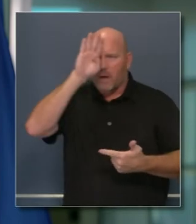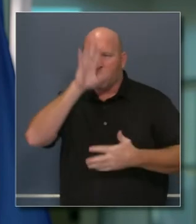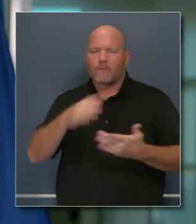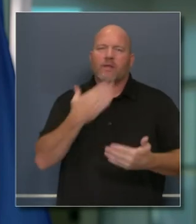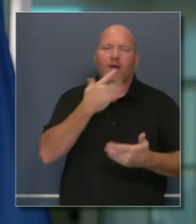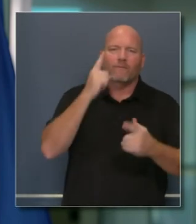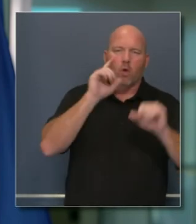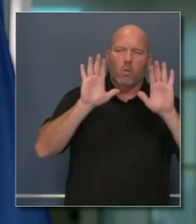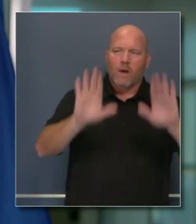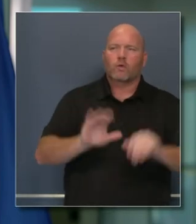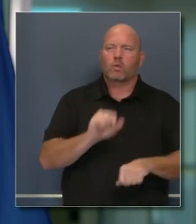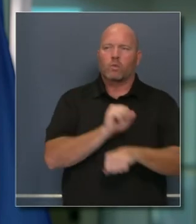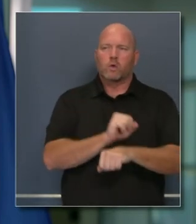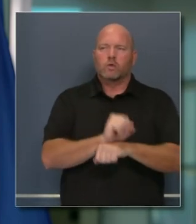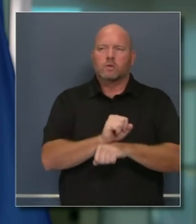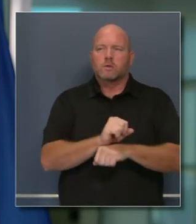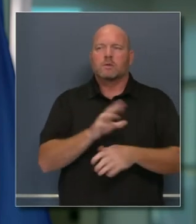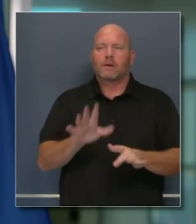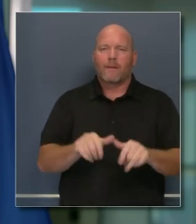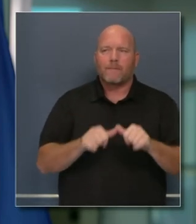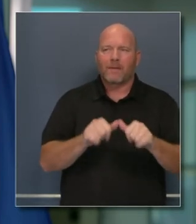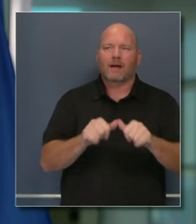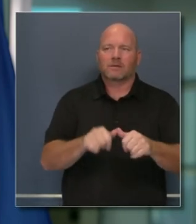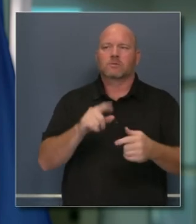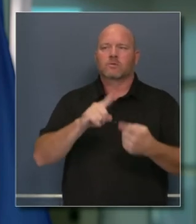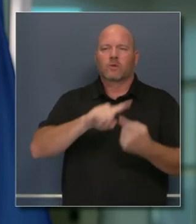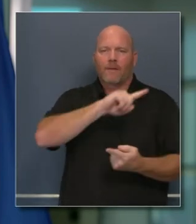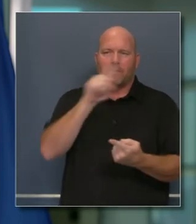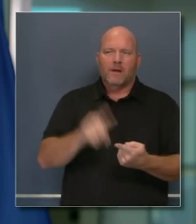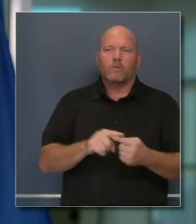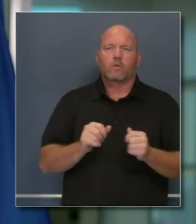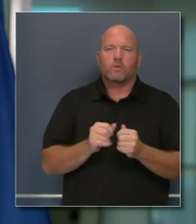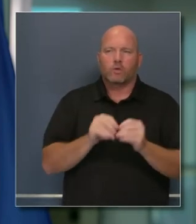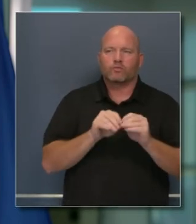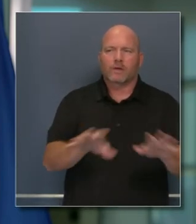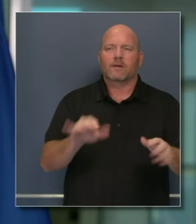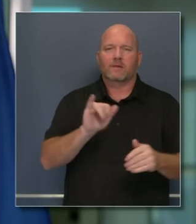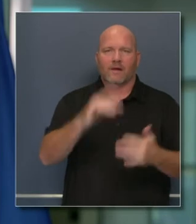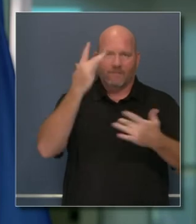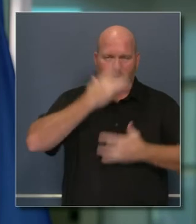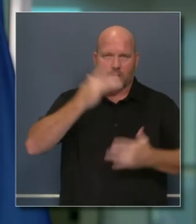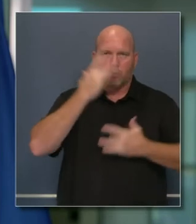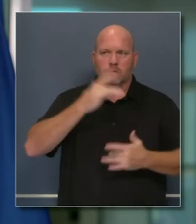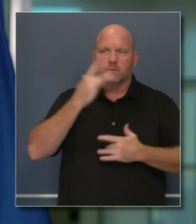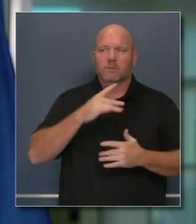para mantener la vigilancia y mitigar la propagación y transmisión de este virus.